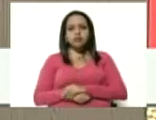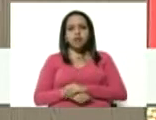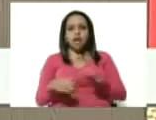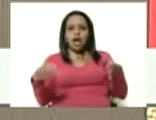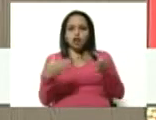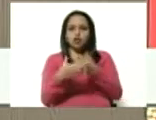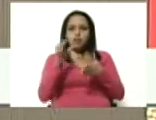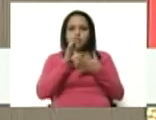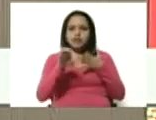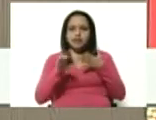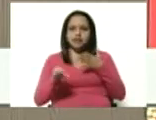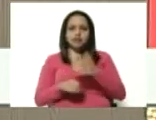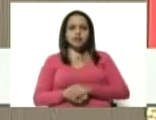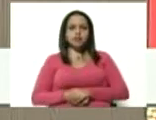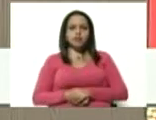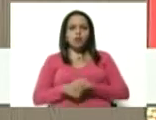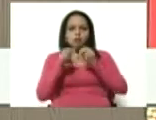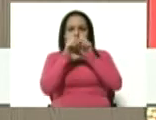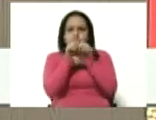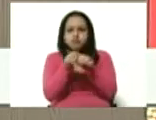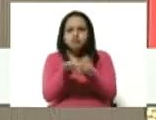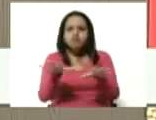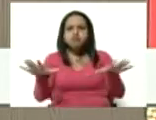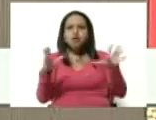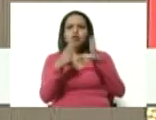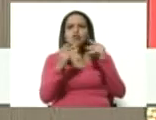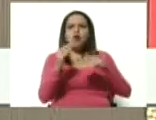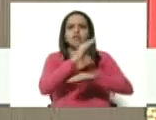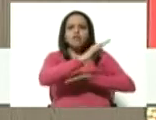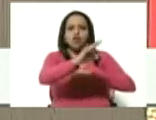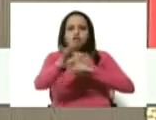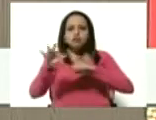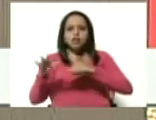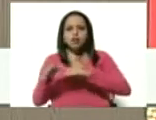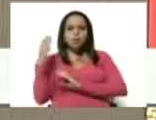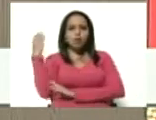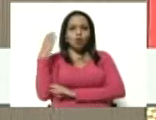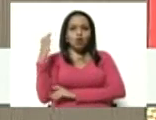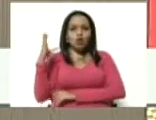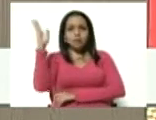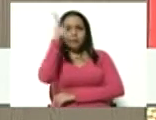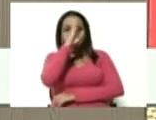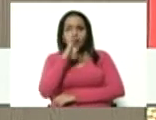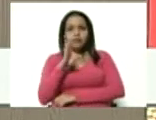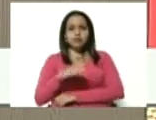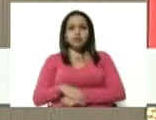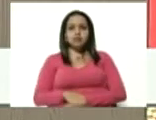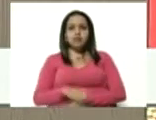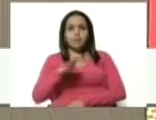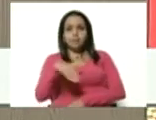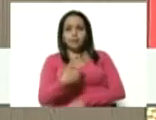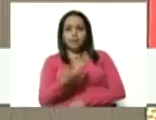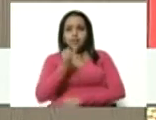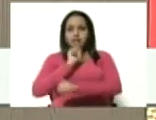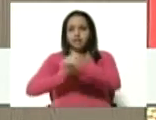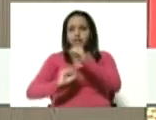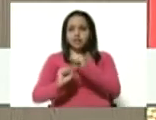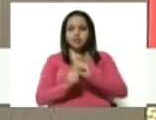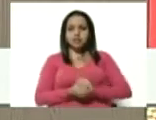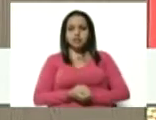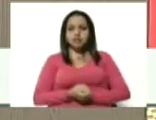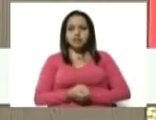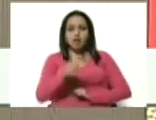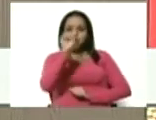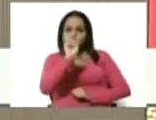Estratégico Operacional, al despliegue por toda la frontera con Colombia, con Brasil, para evitar. En el caso del sur,